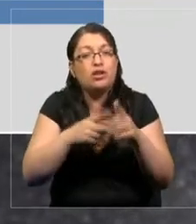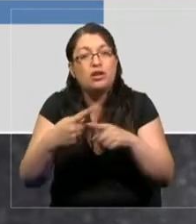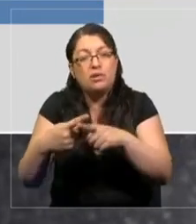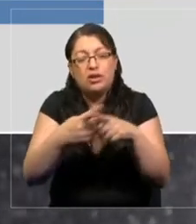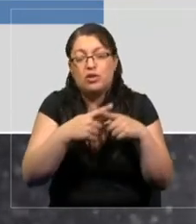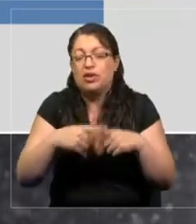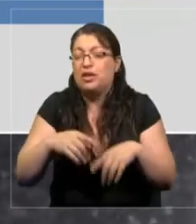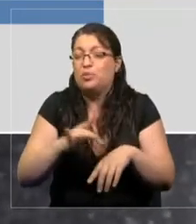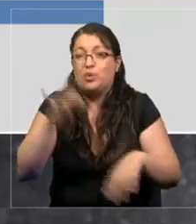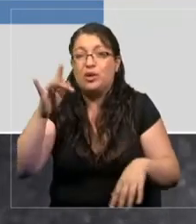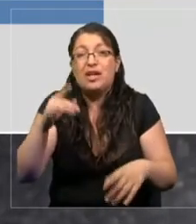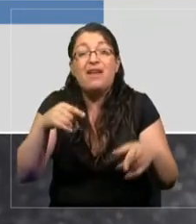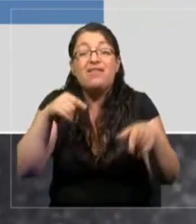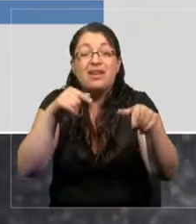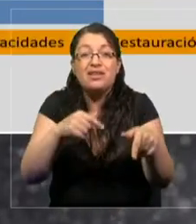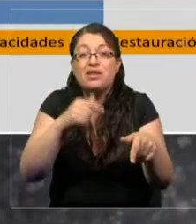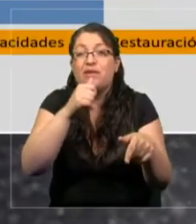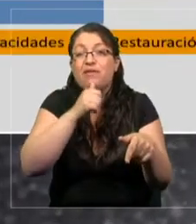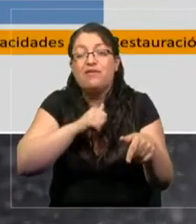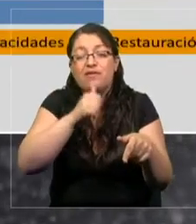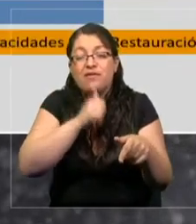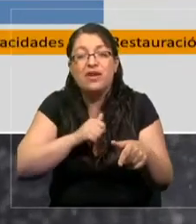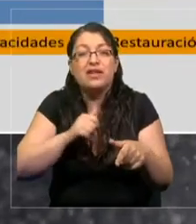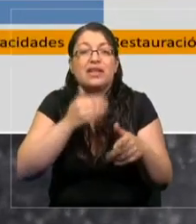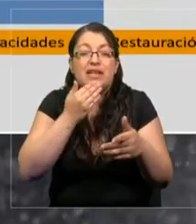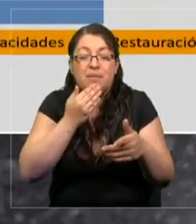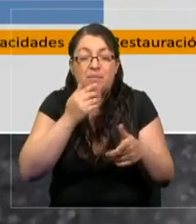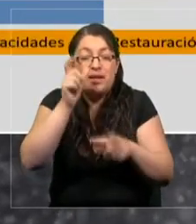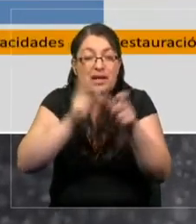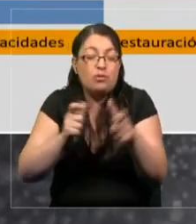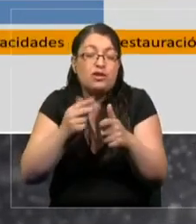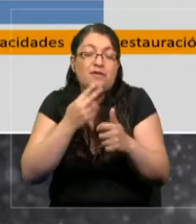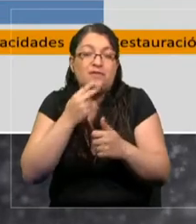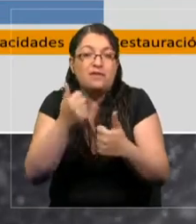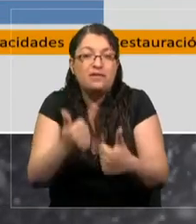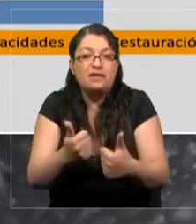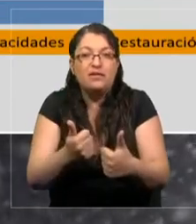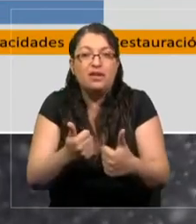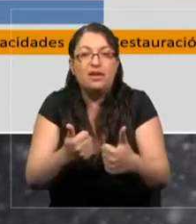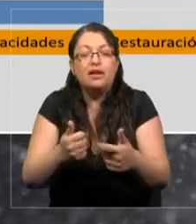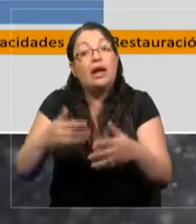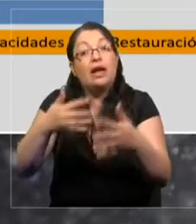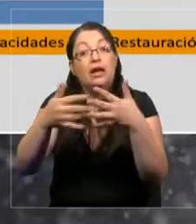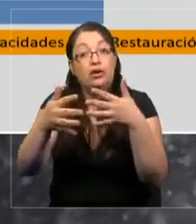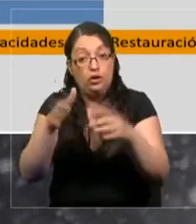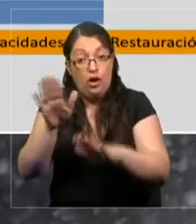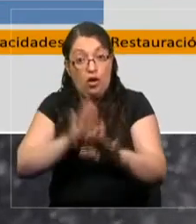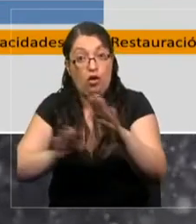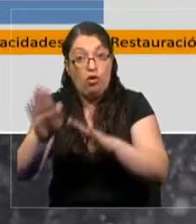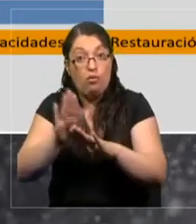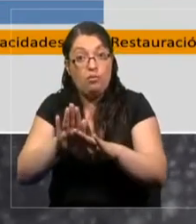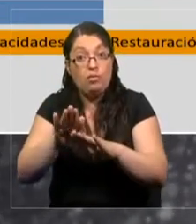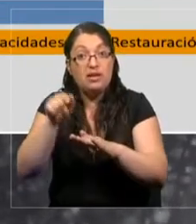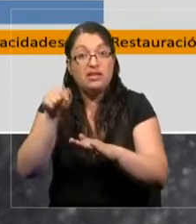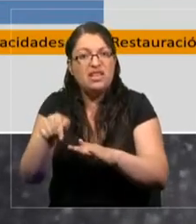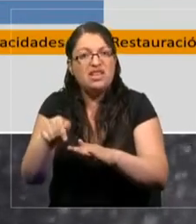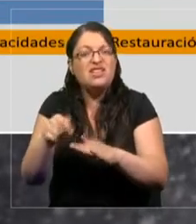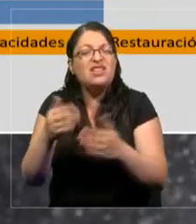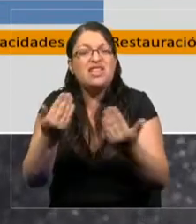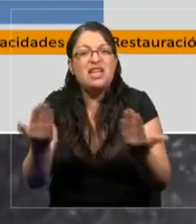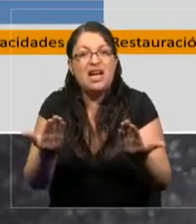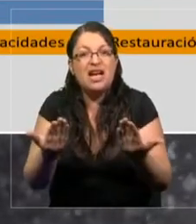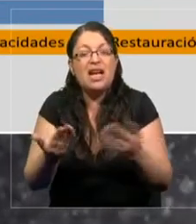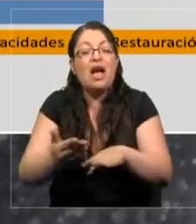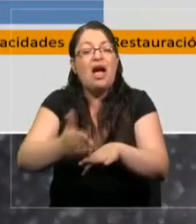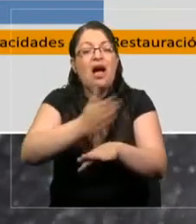grave y falta completa de bienestar la conservación de la naturaleza y la protección de la misma requiere articular una